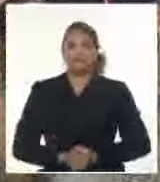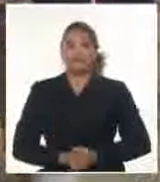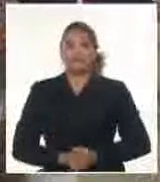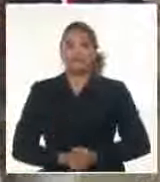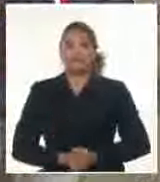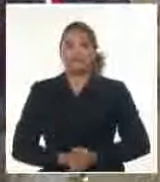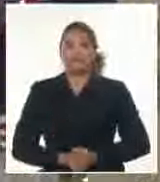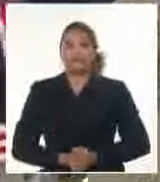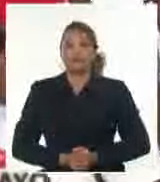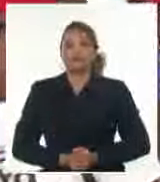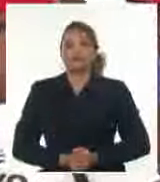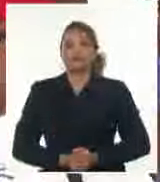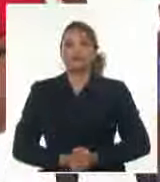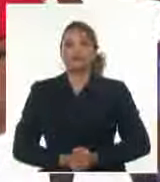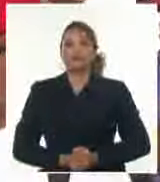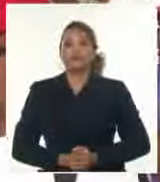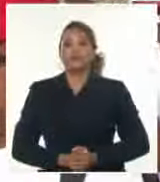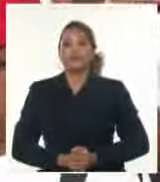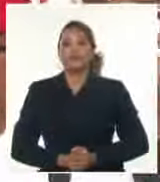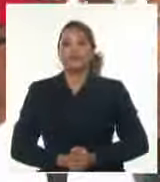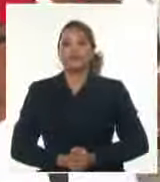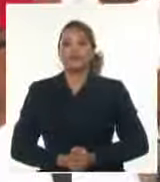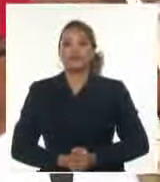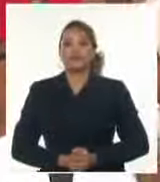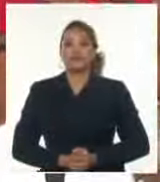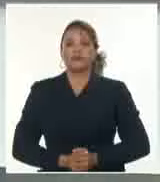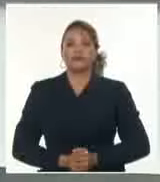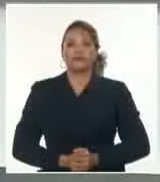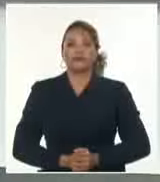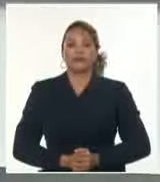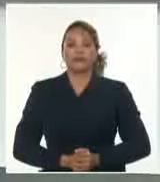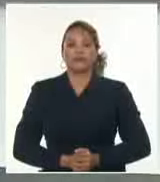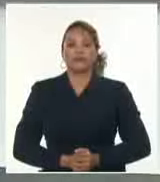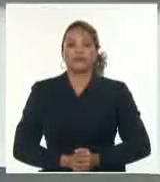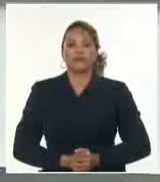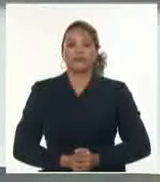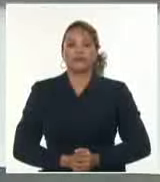Yeleni Fernández García, Canal Cubano de Noticias. También el miembro